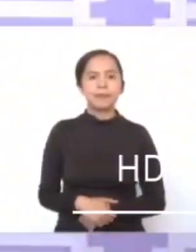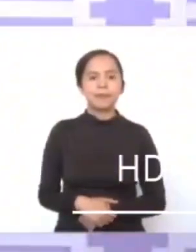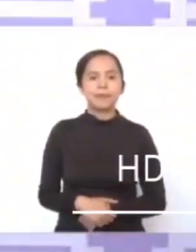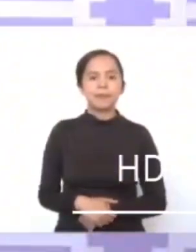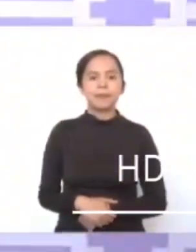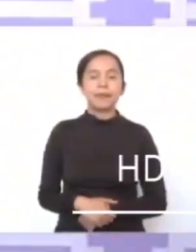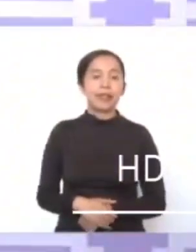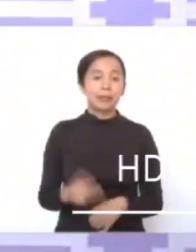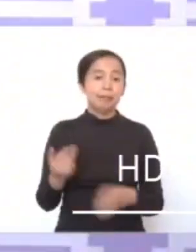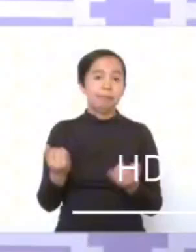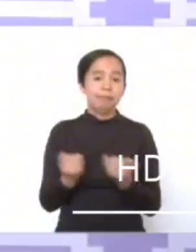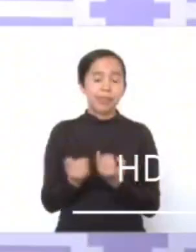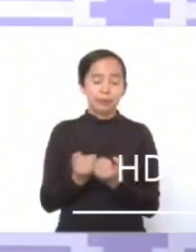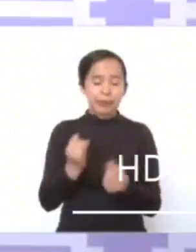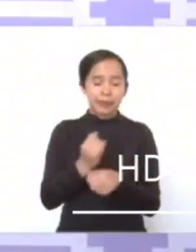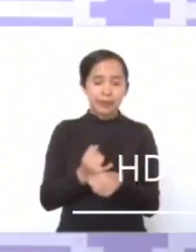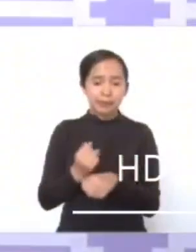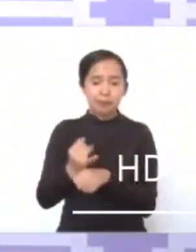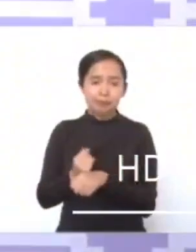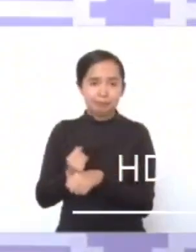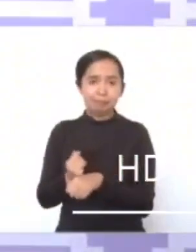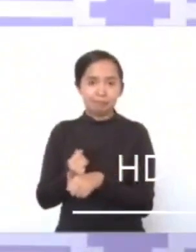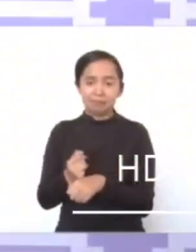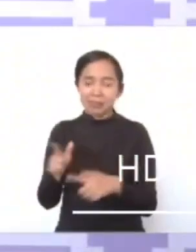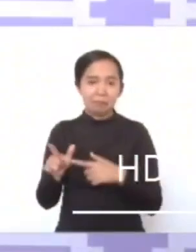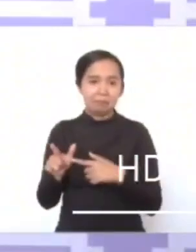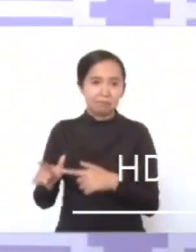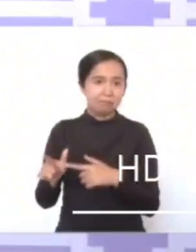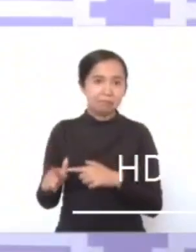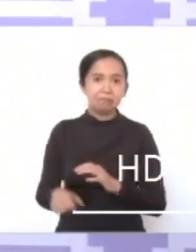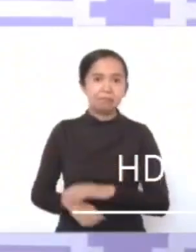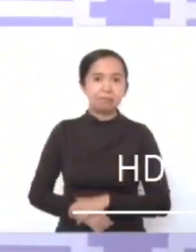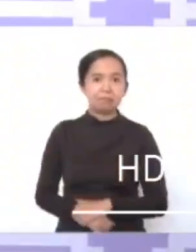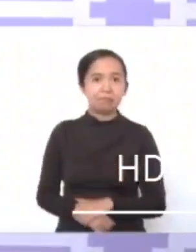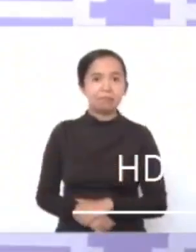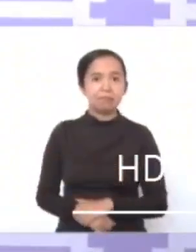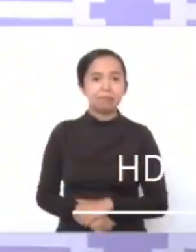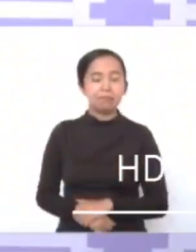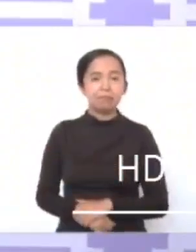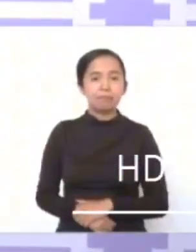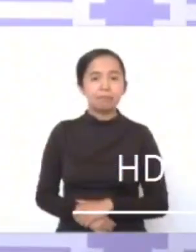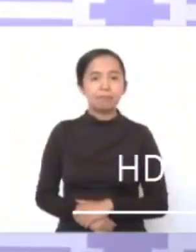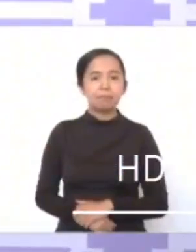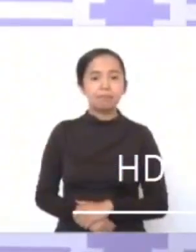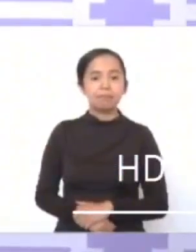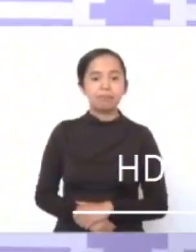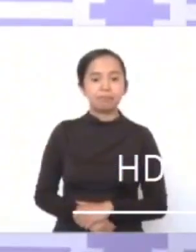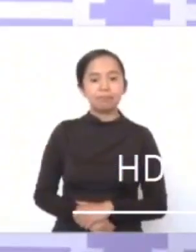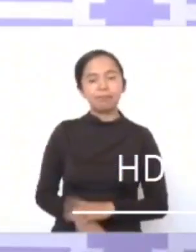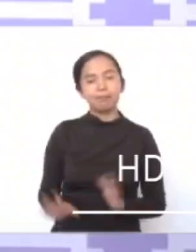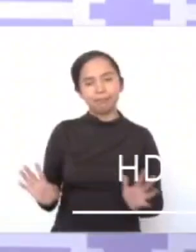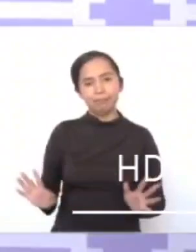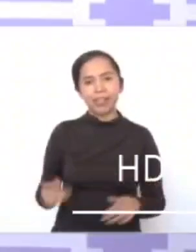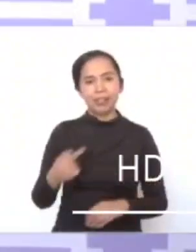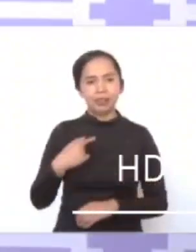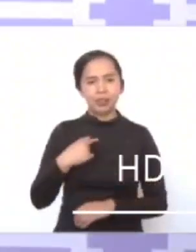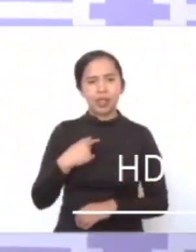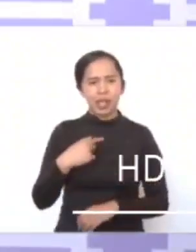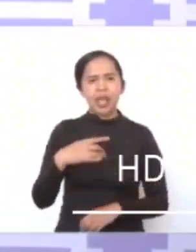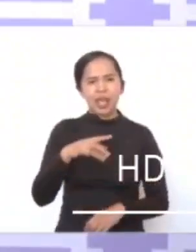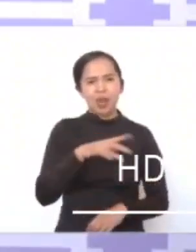Y las investigaciones abiertas. Bueno, yo cuando me